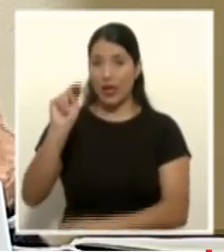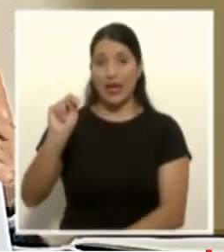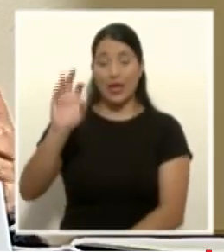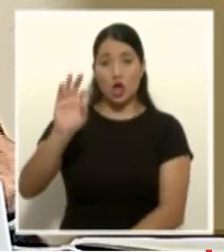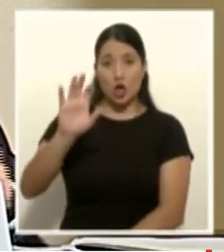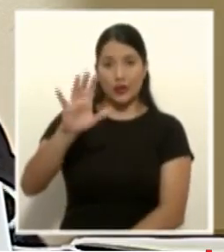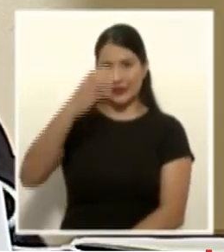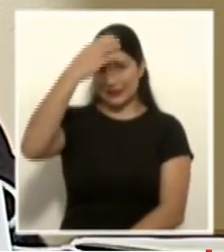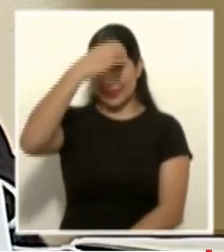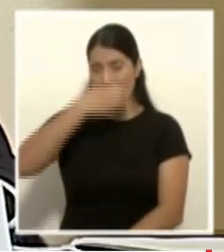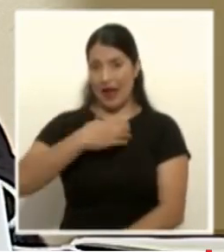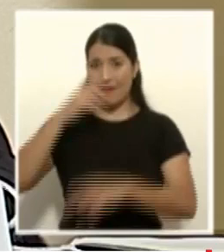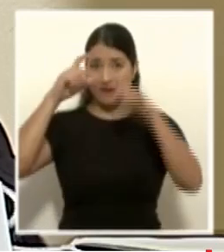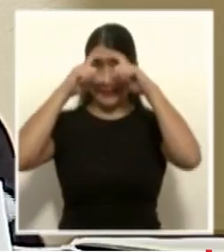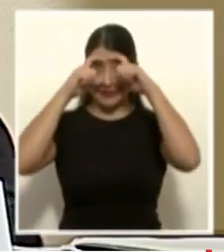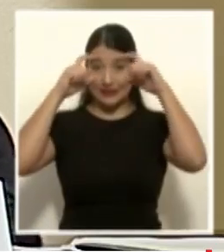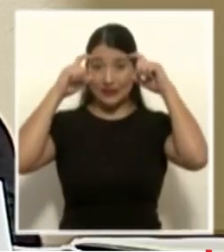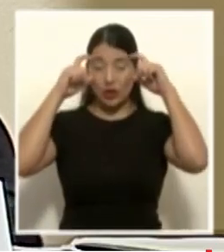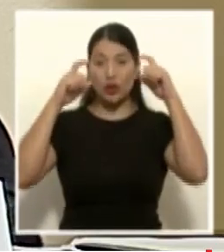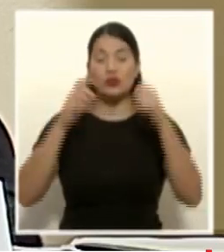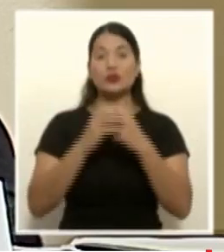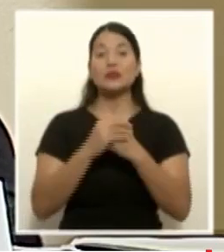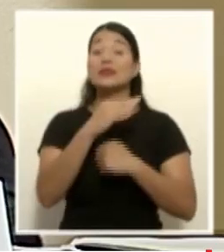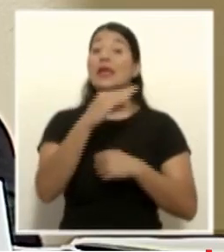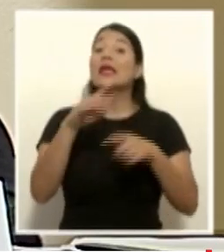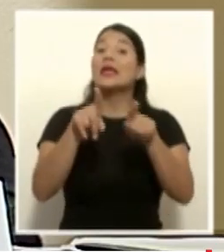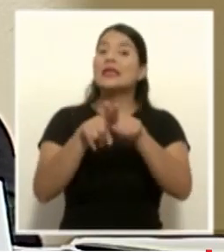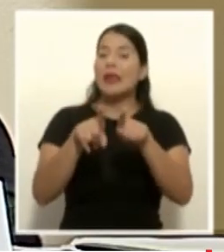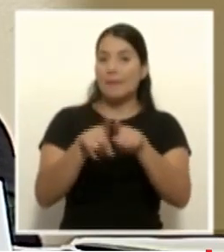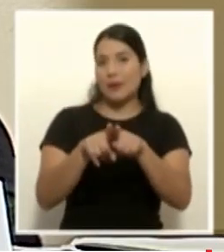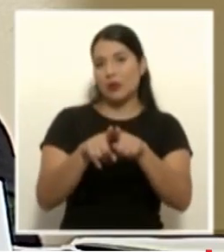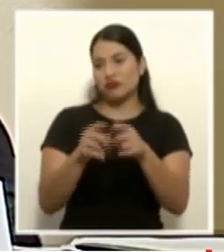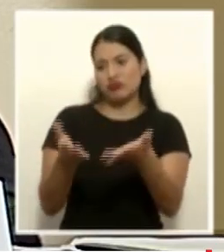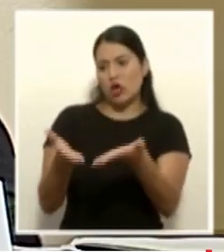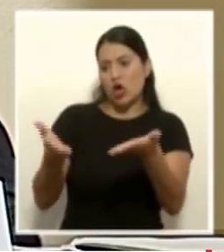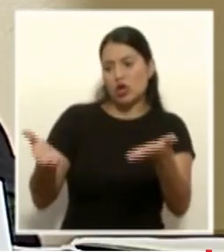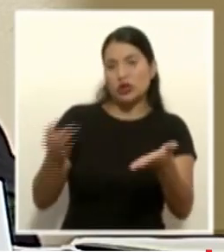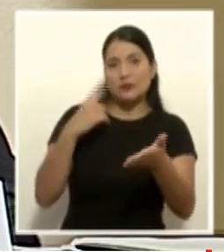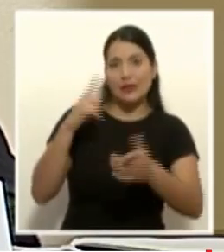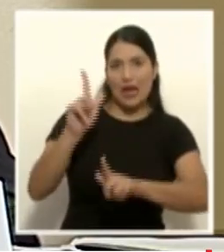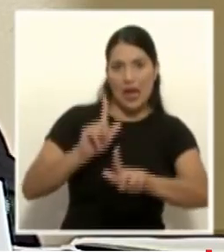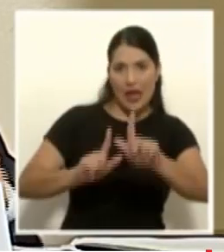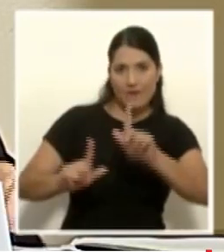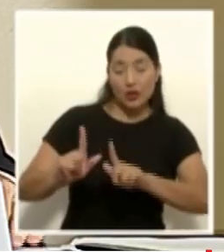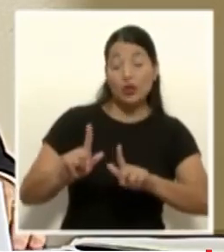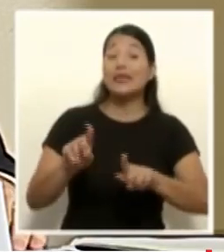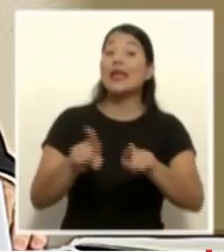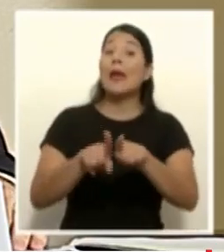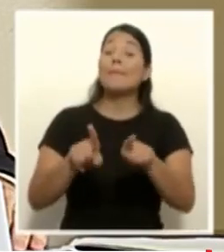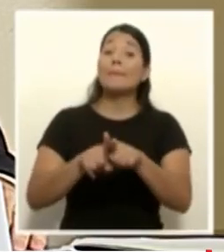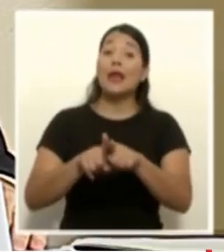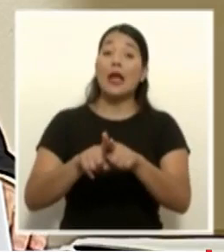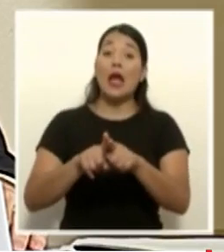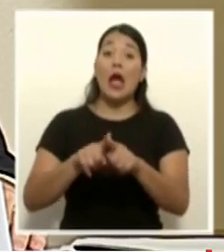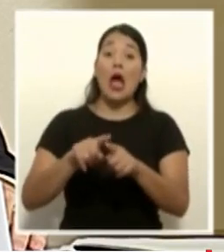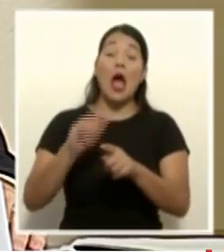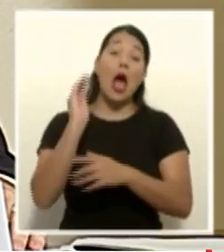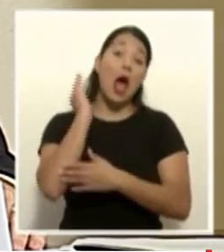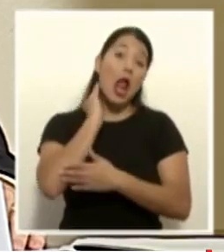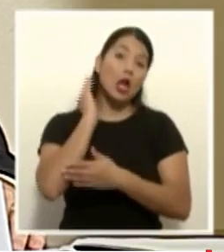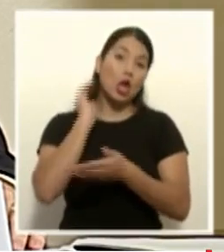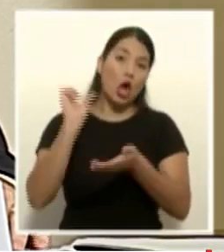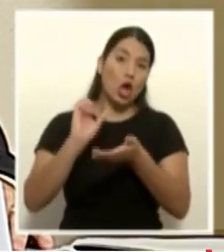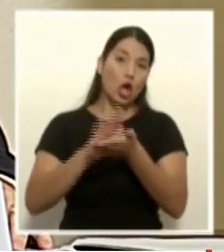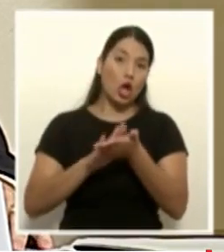N95, caretas, gafas protectoras y suministros de laboratorio, además de alcohol en gel. También